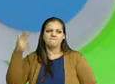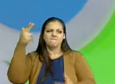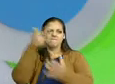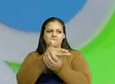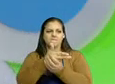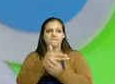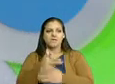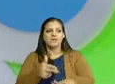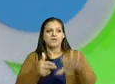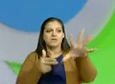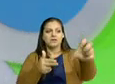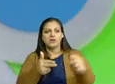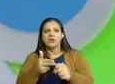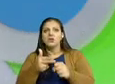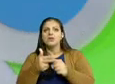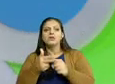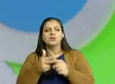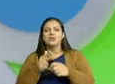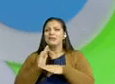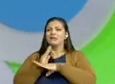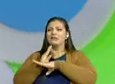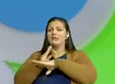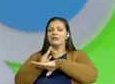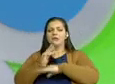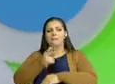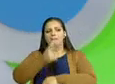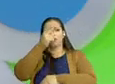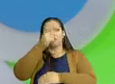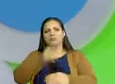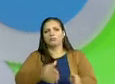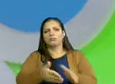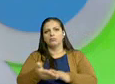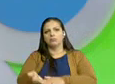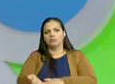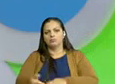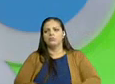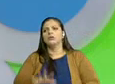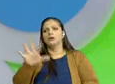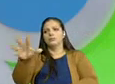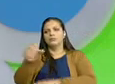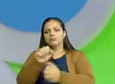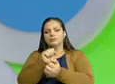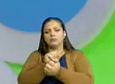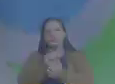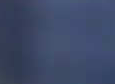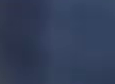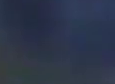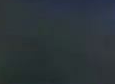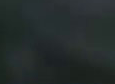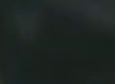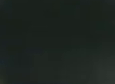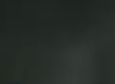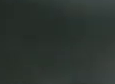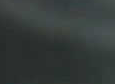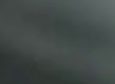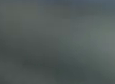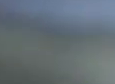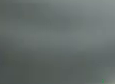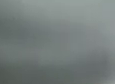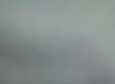fue detenido minutos más tarde por la Policía Nacional. Aquí los detalles. Avisas al médico.